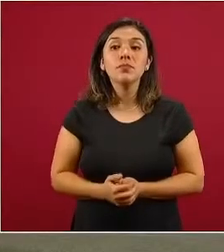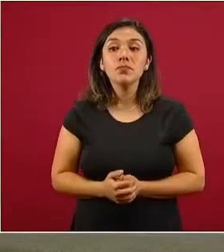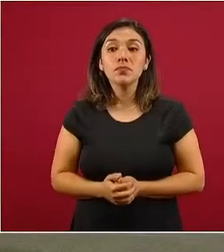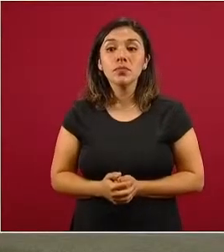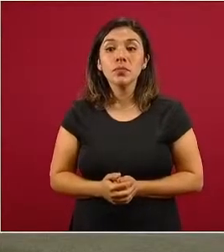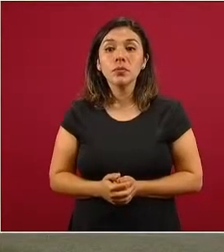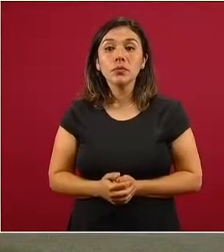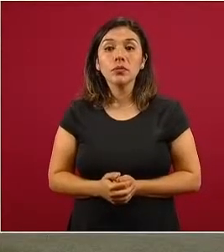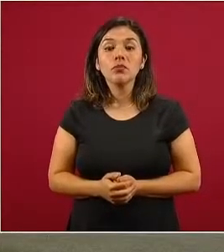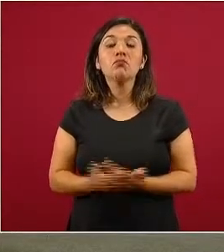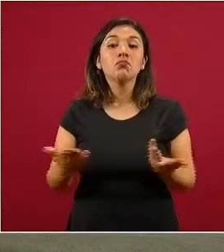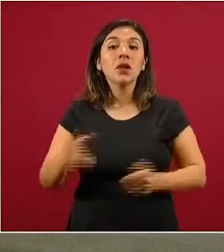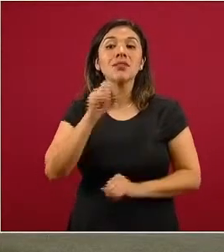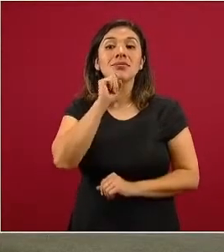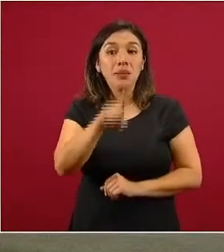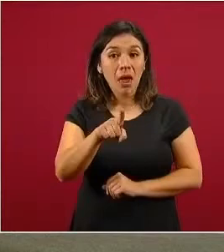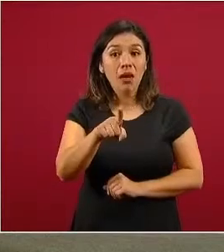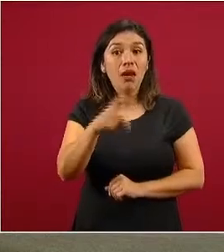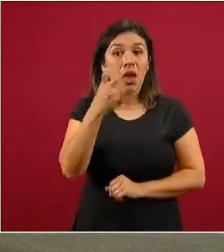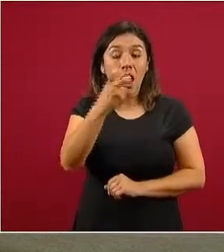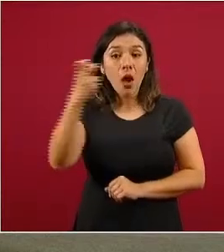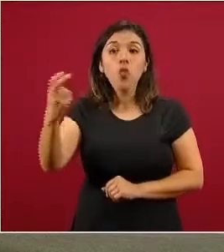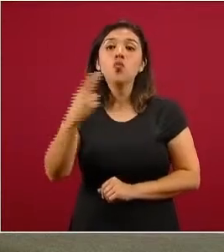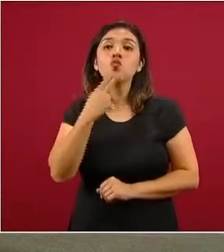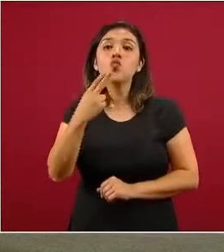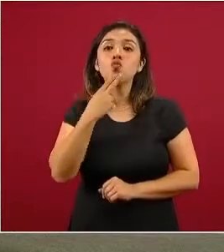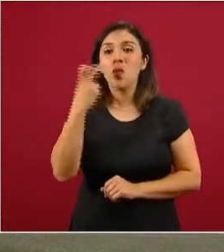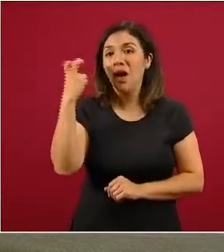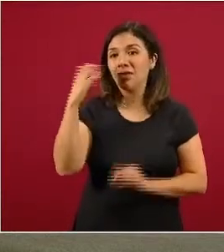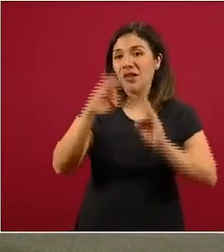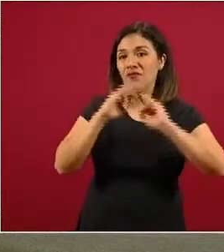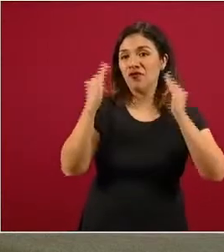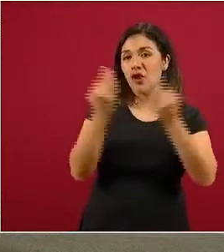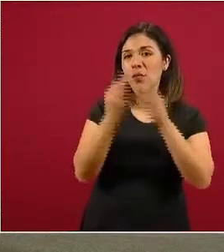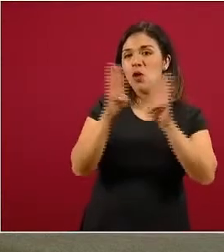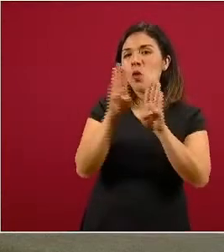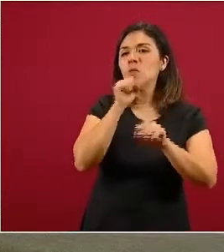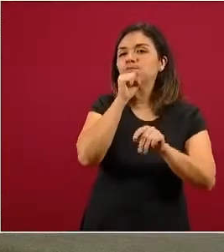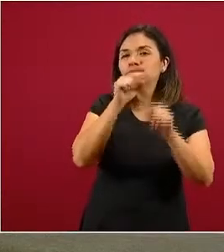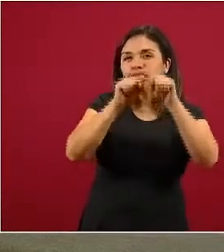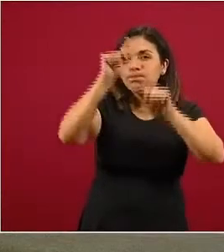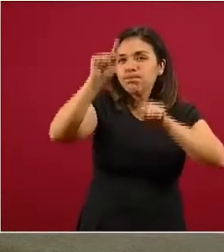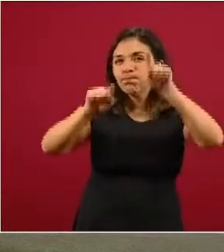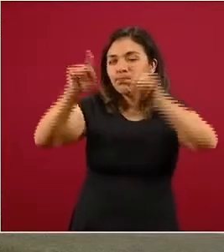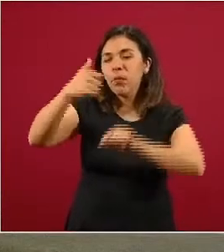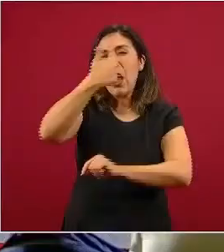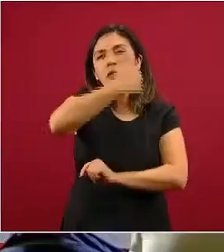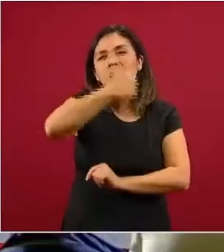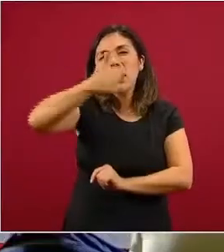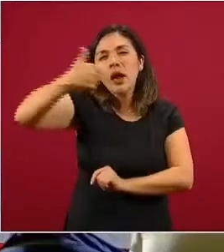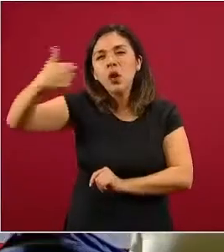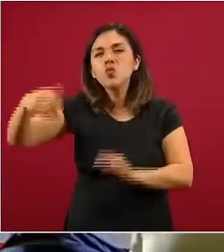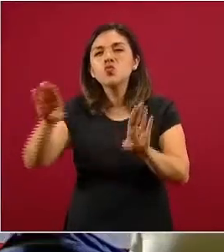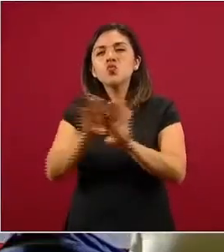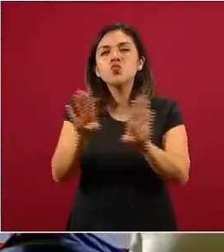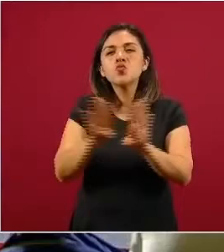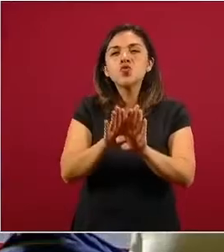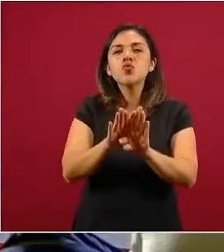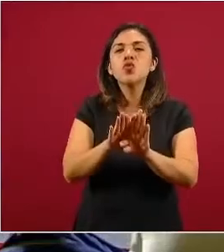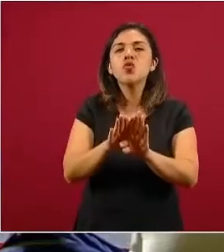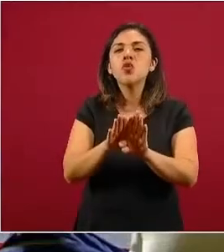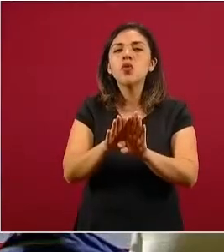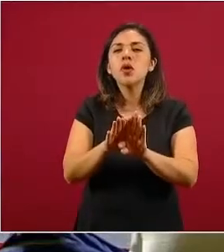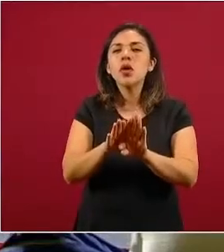exceso de mortalidad en los países europeos que están registrados en este sistema de